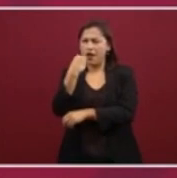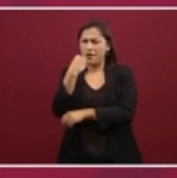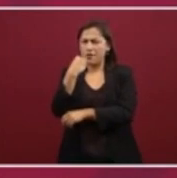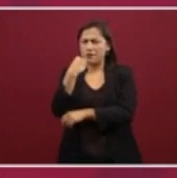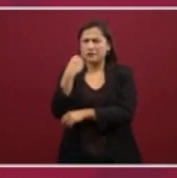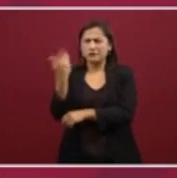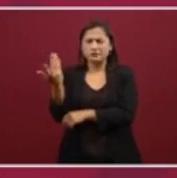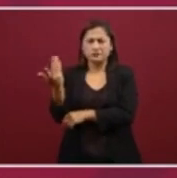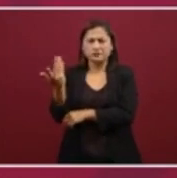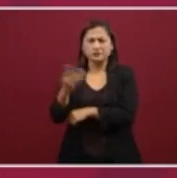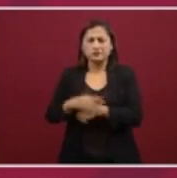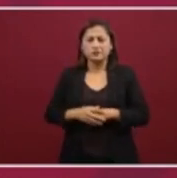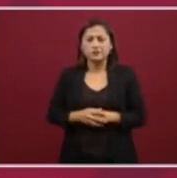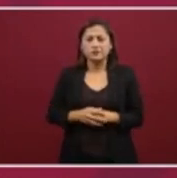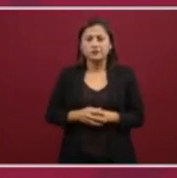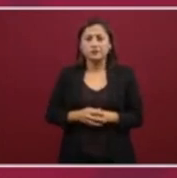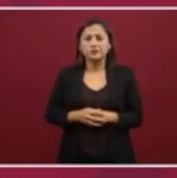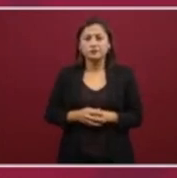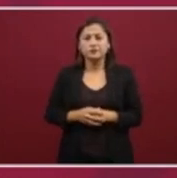alimentos